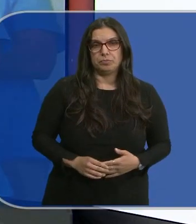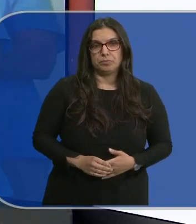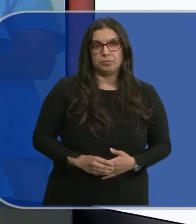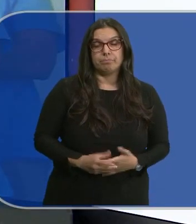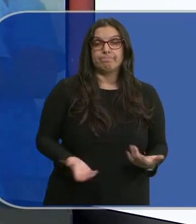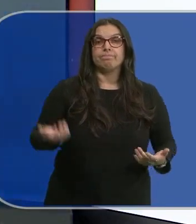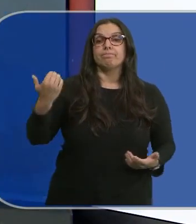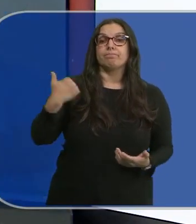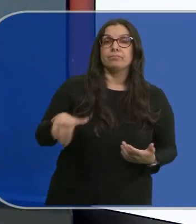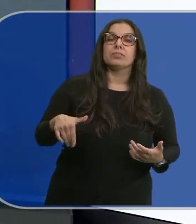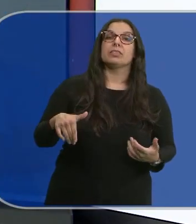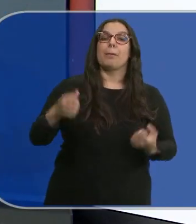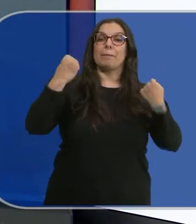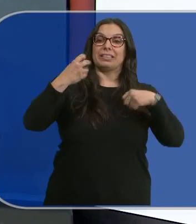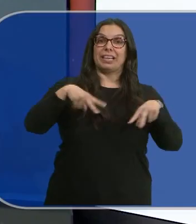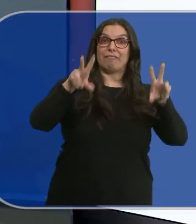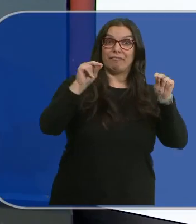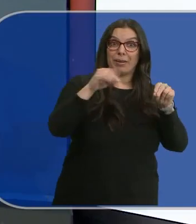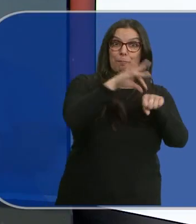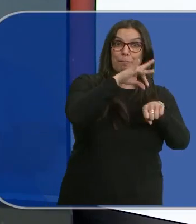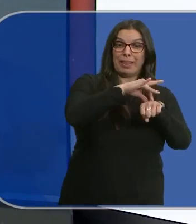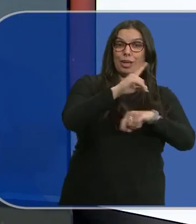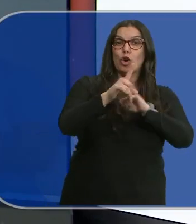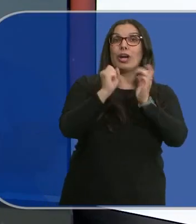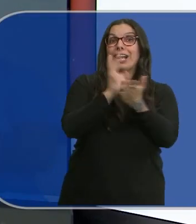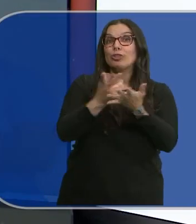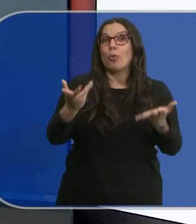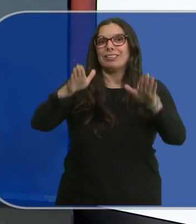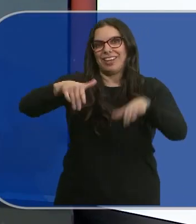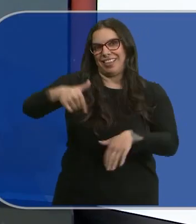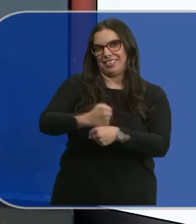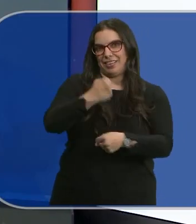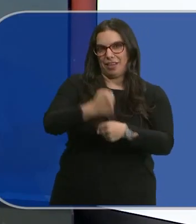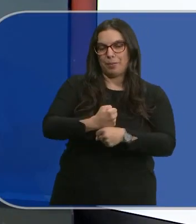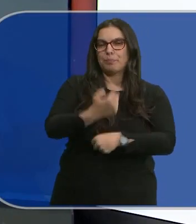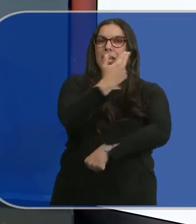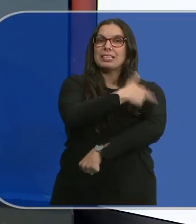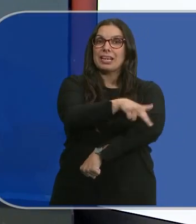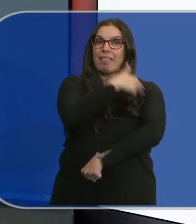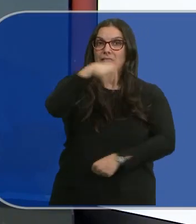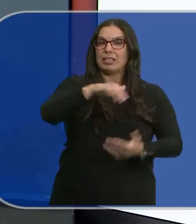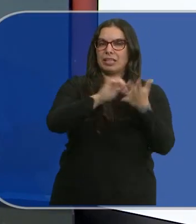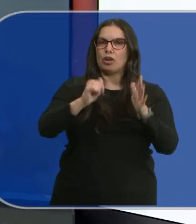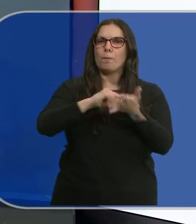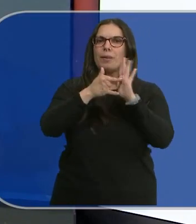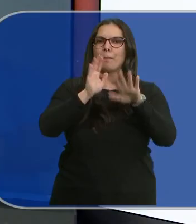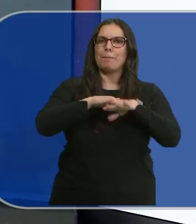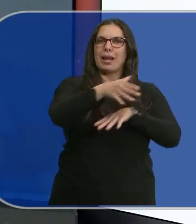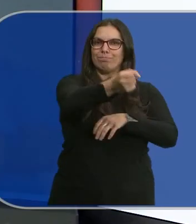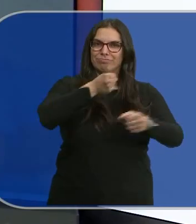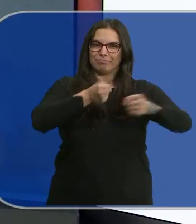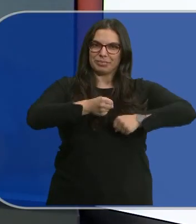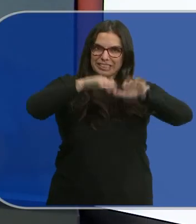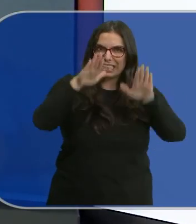Y cuando terminan la residencia, el reto es que se queden trabajando en Castilla y León. SACIL cuenta con un plan de fidelización que ha permitido